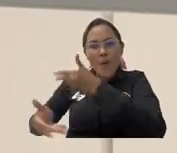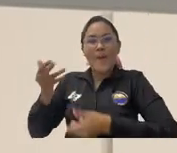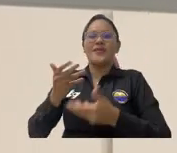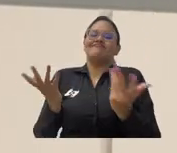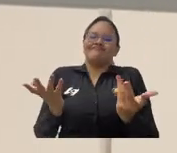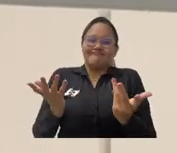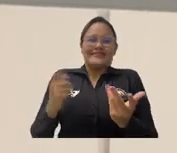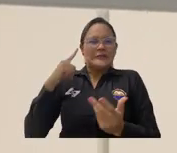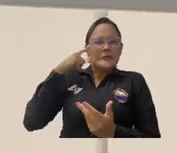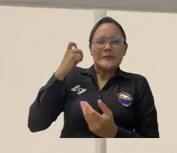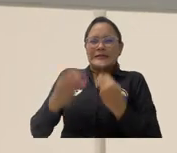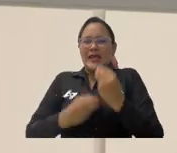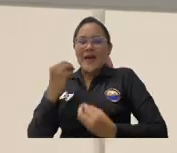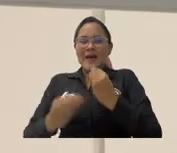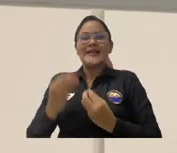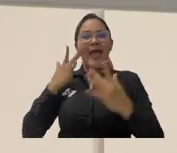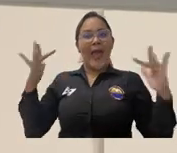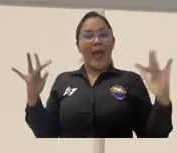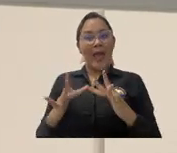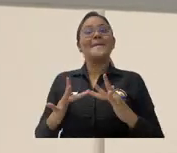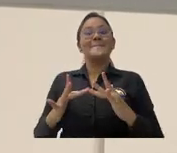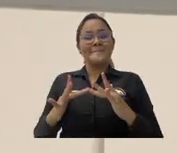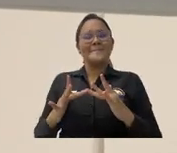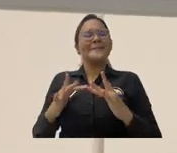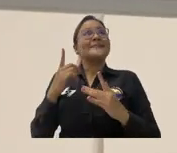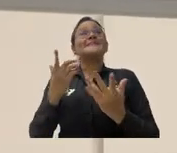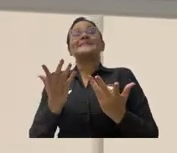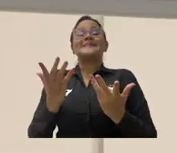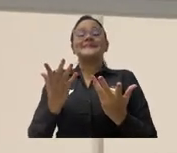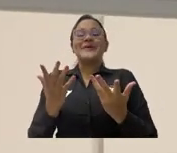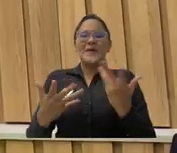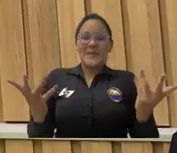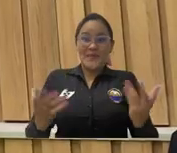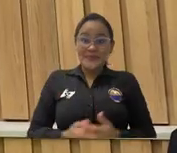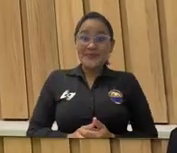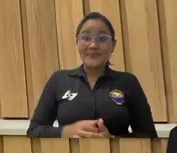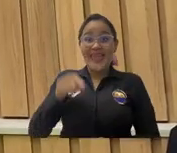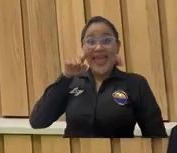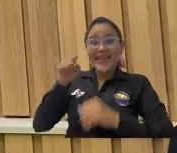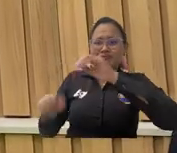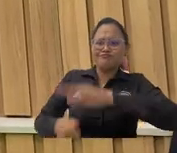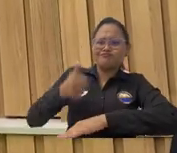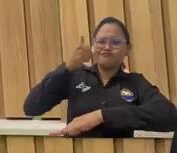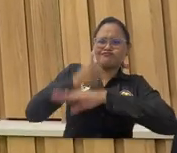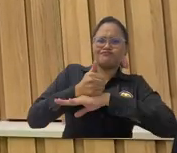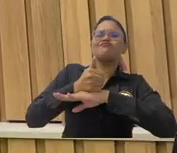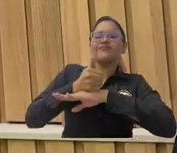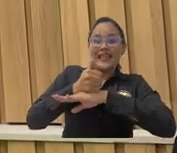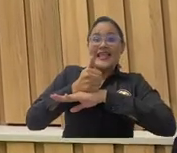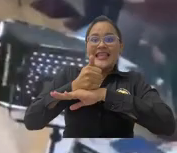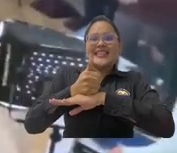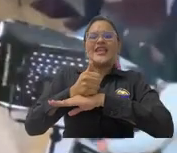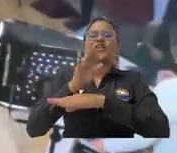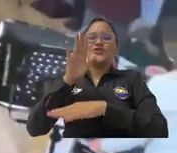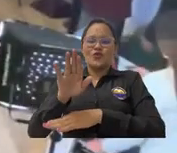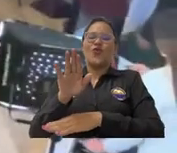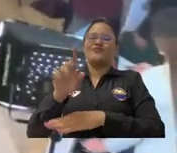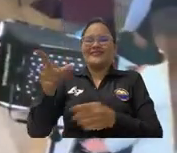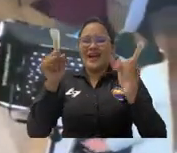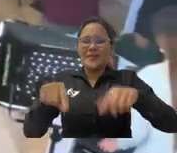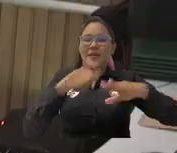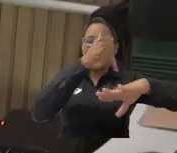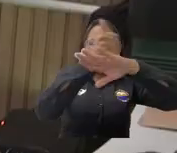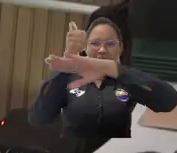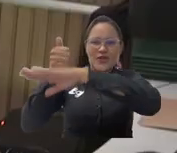tienen los mismos desafíos, que tienen las mismas limitaciones de recursos, pero que sembramos esperanza. El máximo directivo asumió este reto junto a sus homólogos